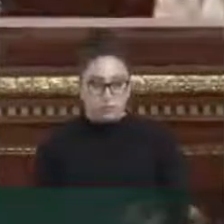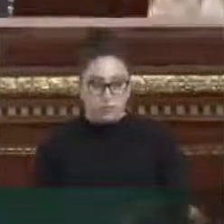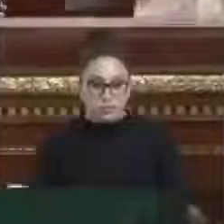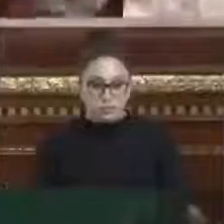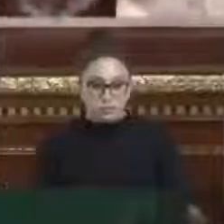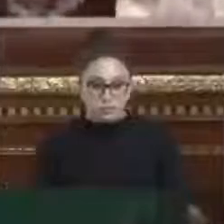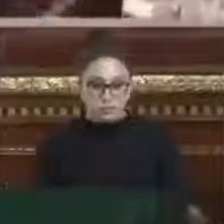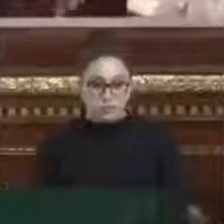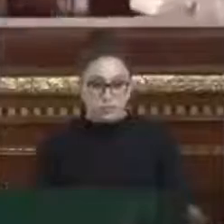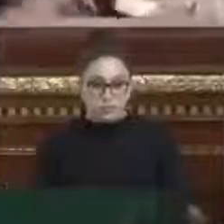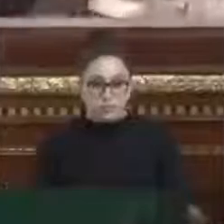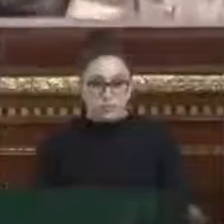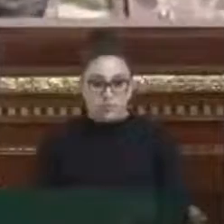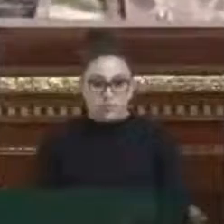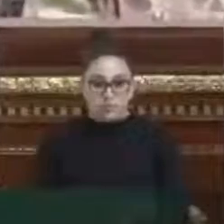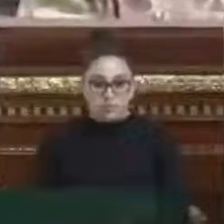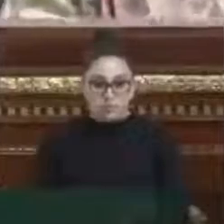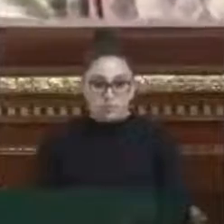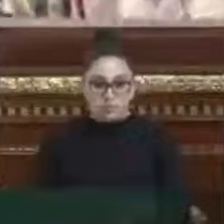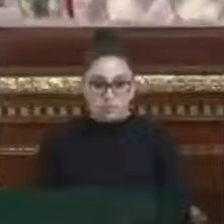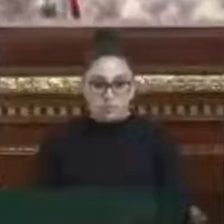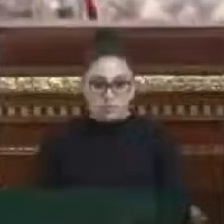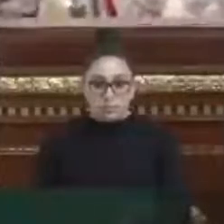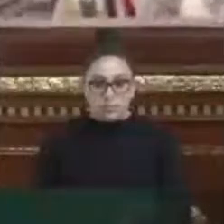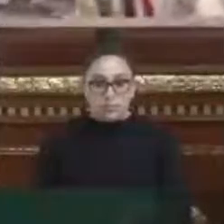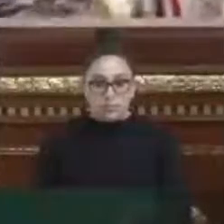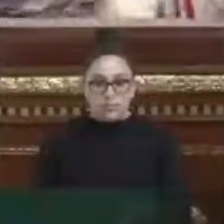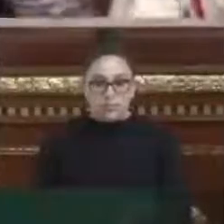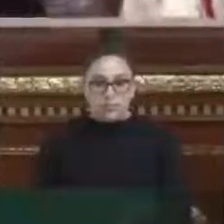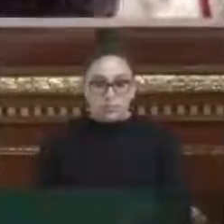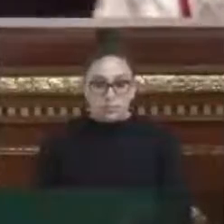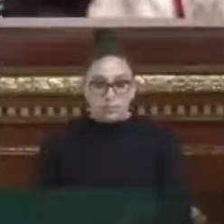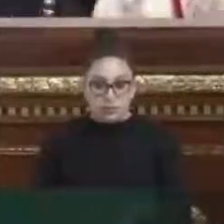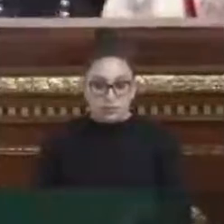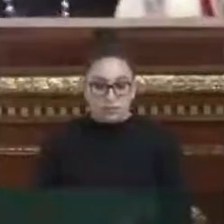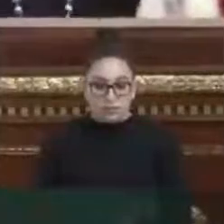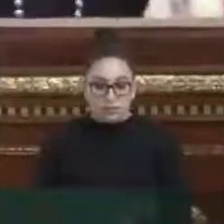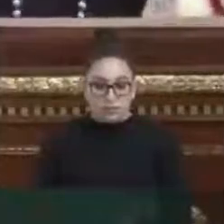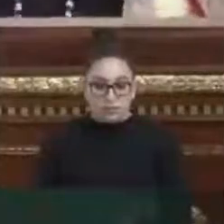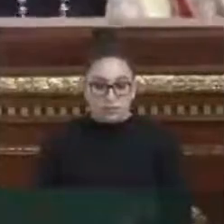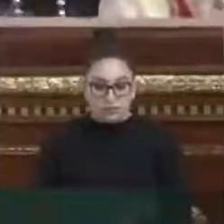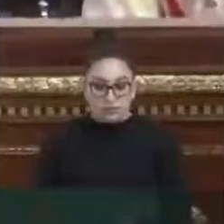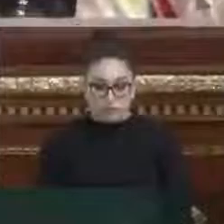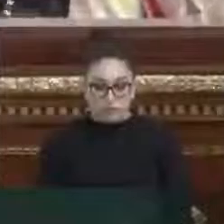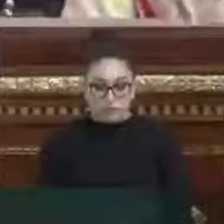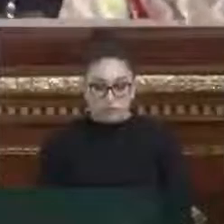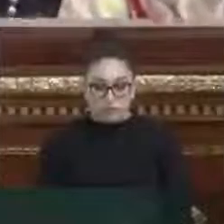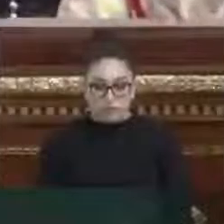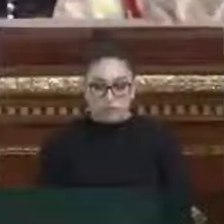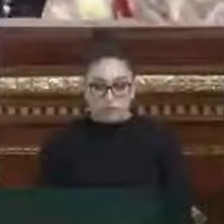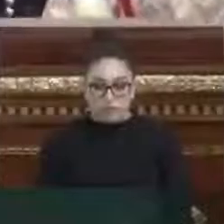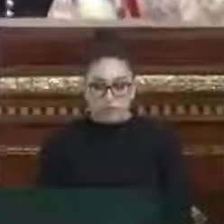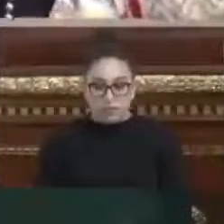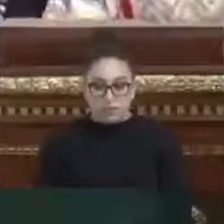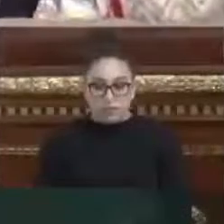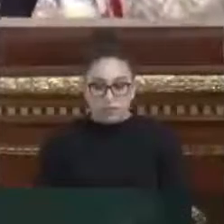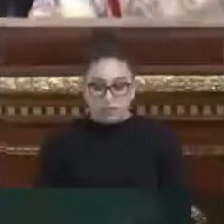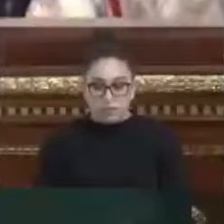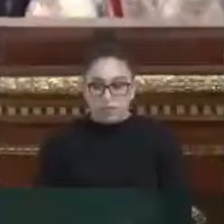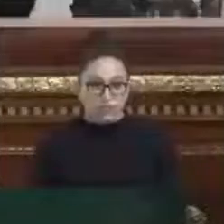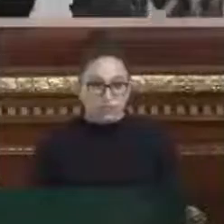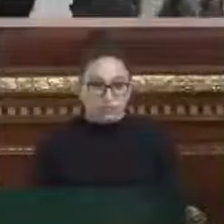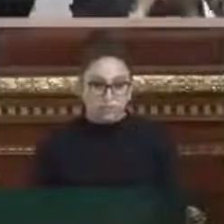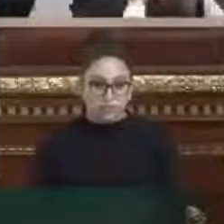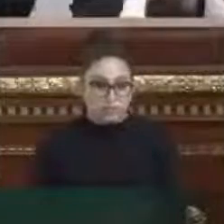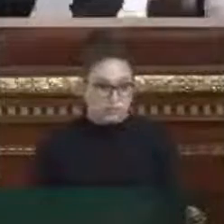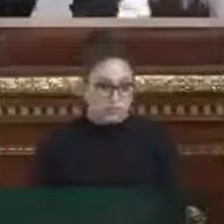370 funciones en 150 espacios diferentes, para promover valores como la empatía, la solidaridad, la compasión y el respeto. En la categoría